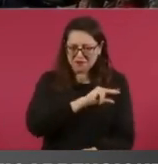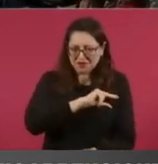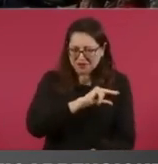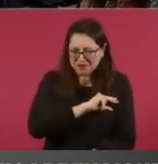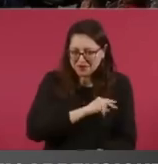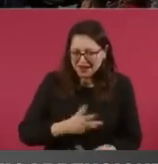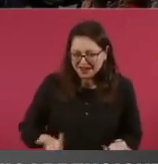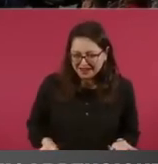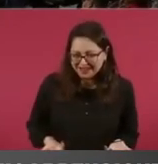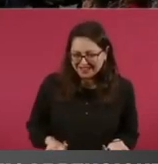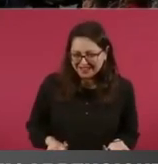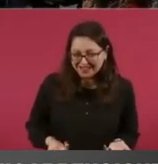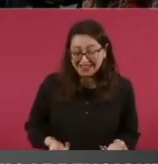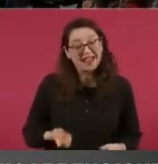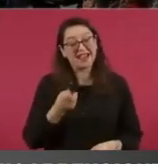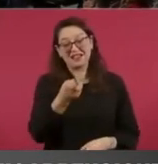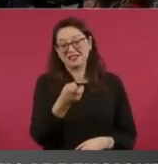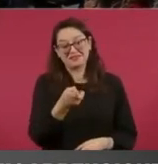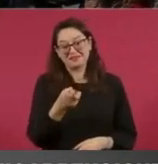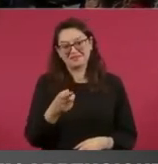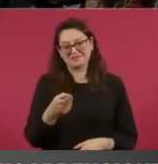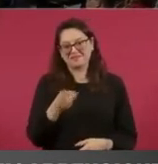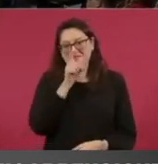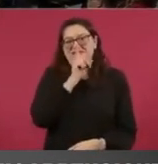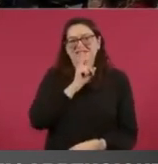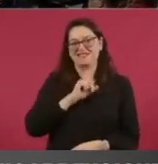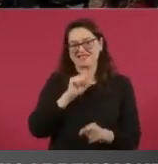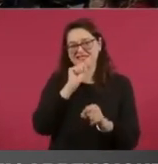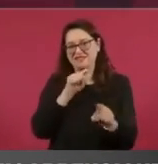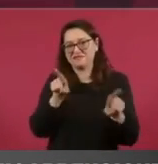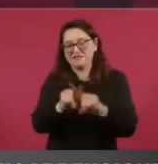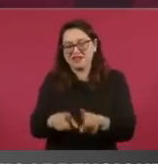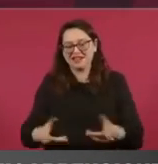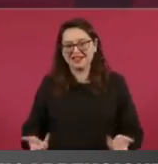era como una